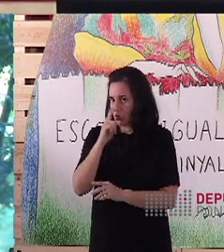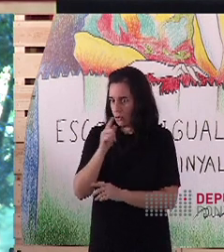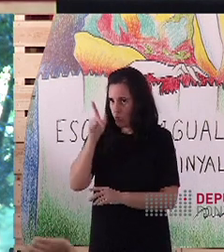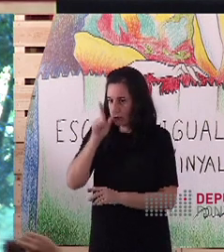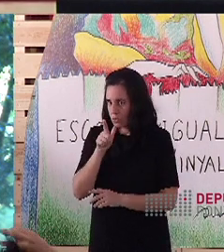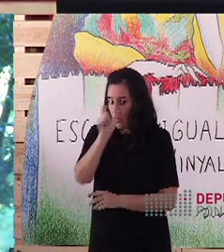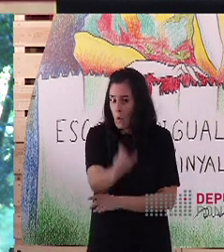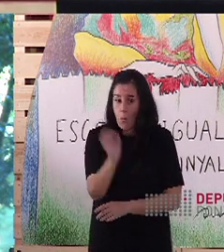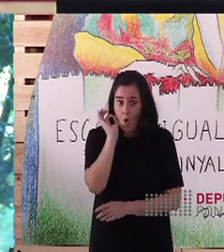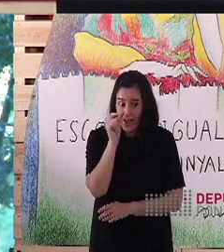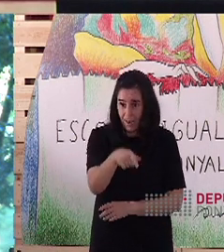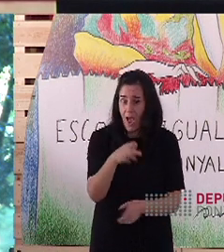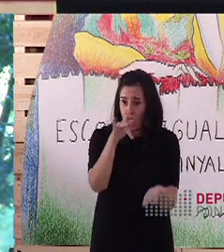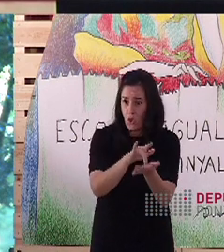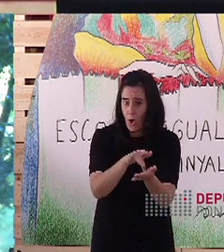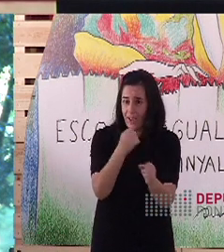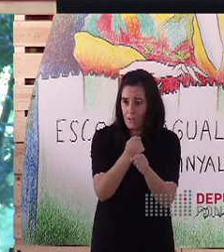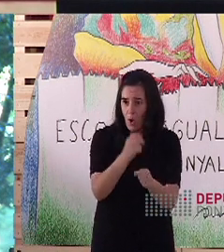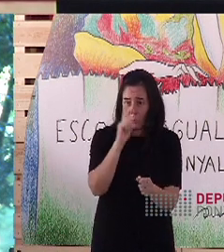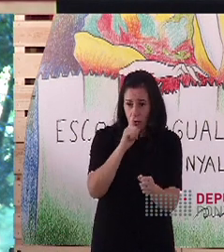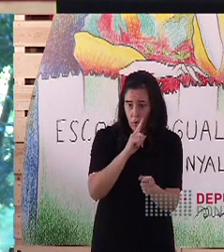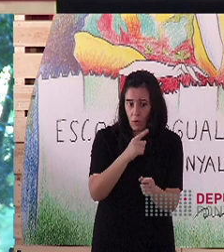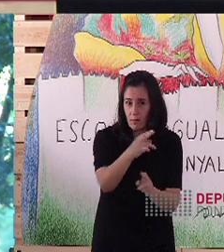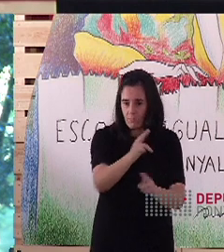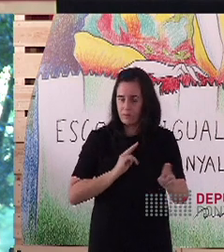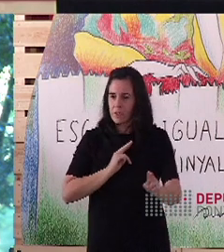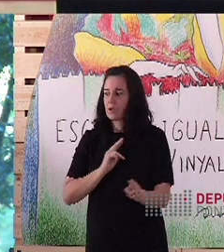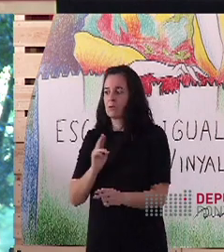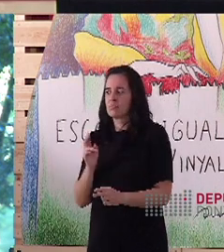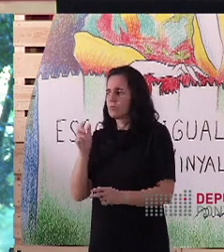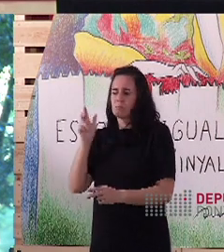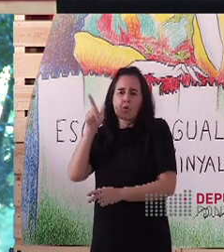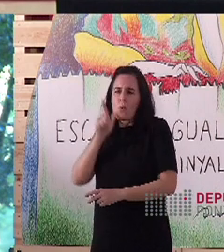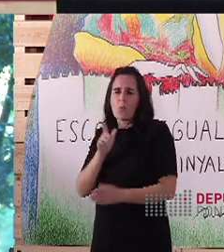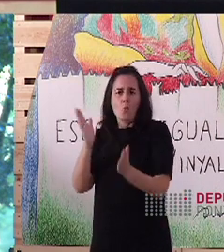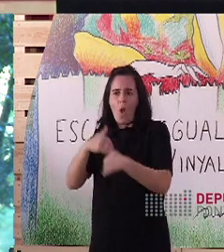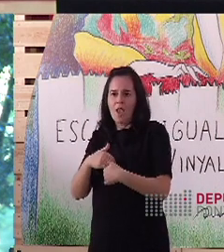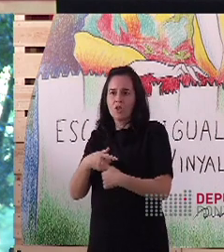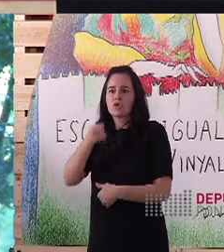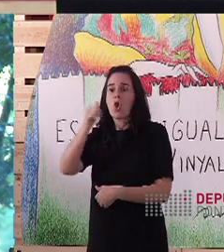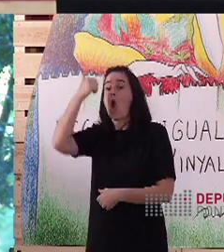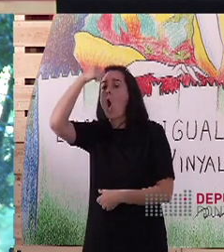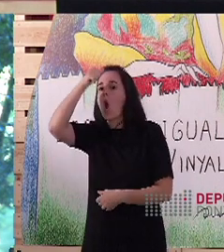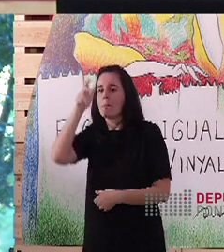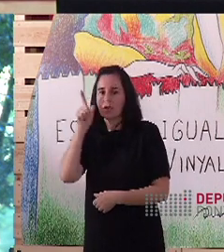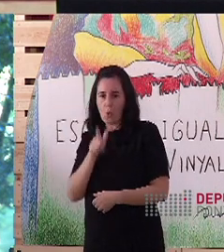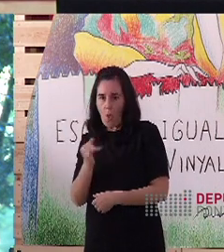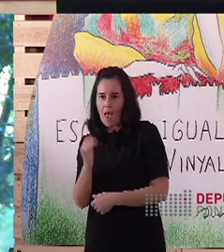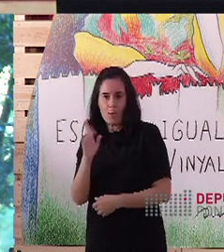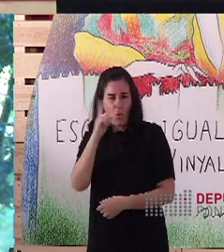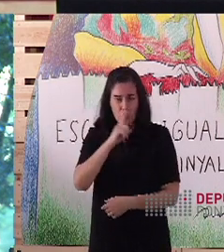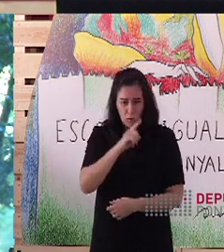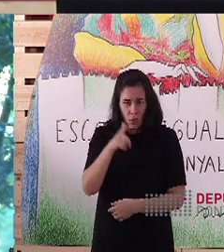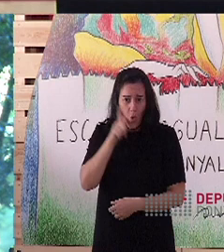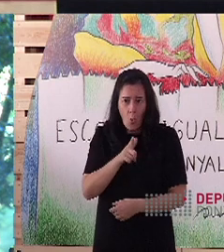standing, existen solamente los hombres de alto standing. Bueno, es una manera solamente de